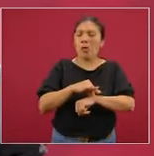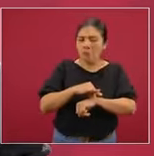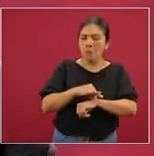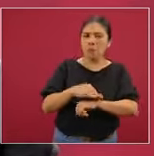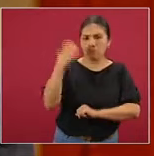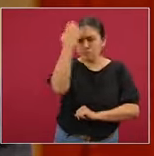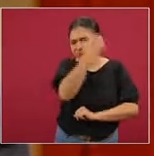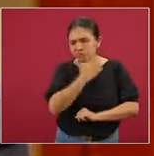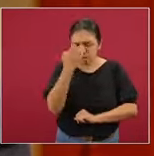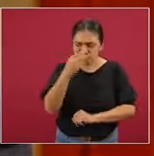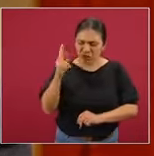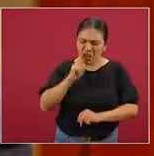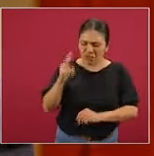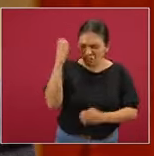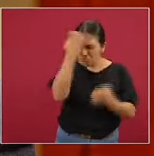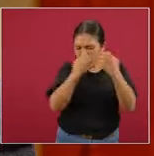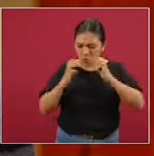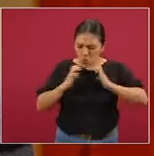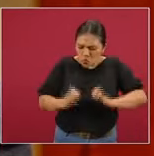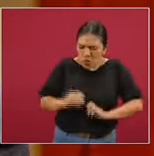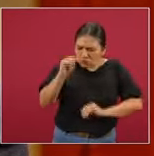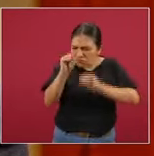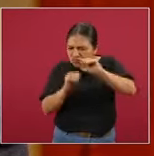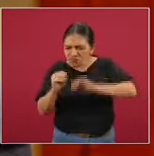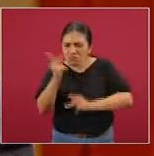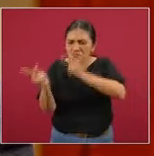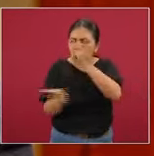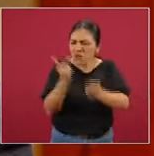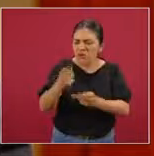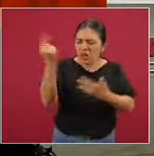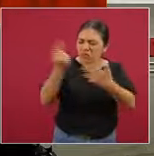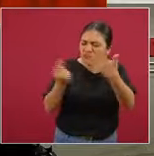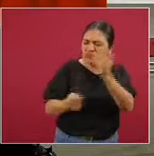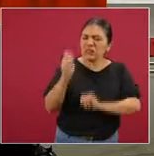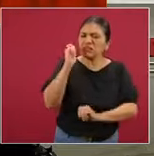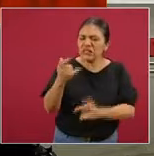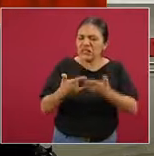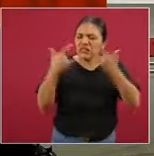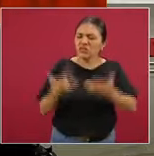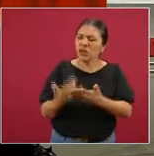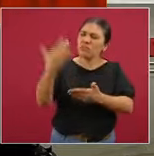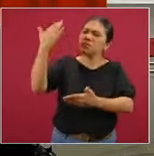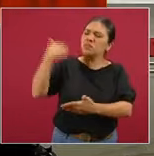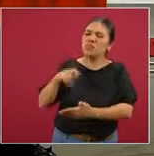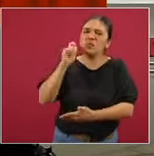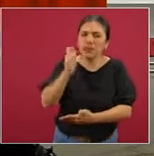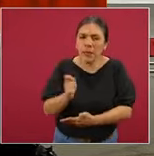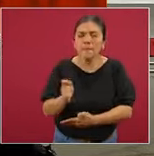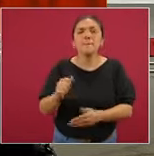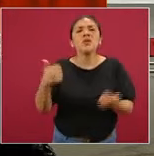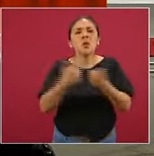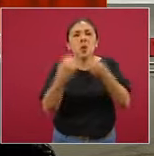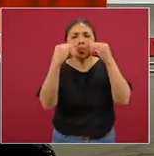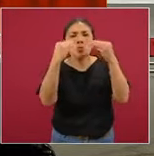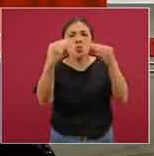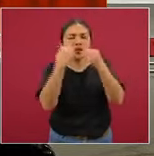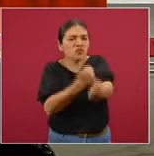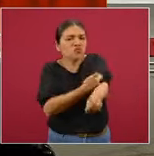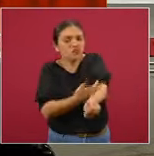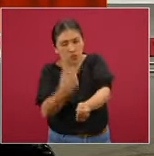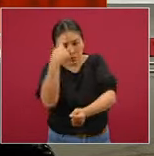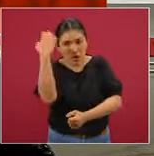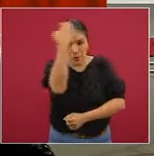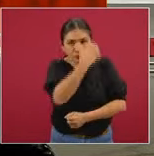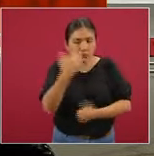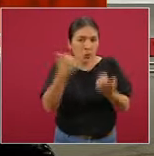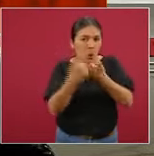le realiza una exploración física, un interrogatorio médico, una historia clínica, quizás se le toman muestras para diagnóstico